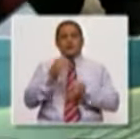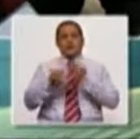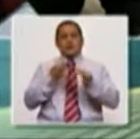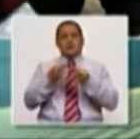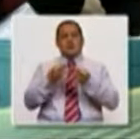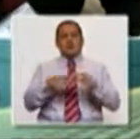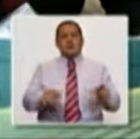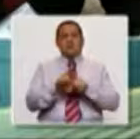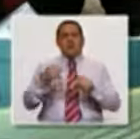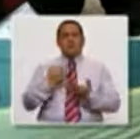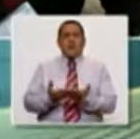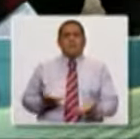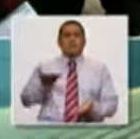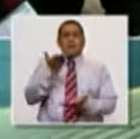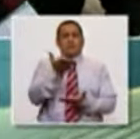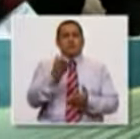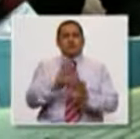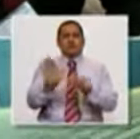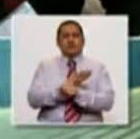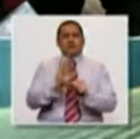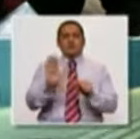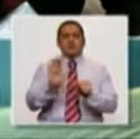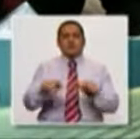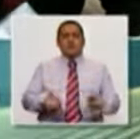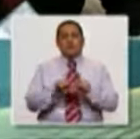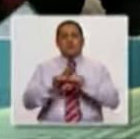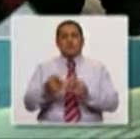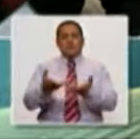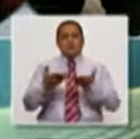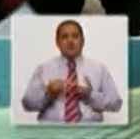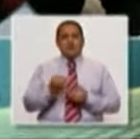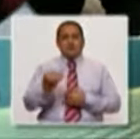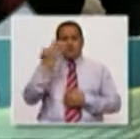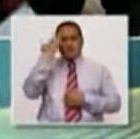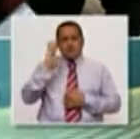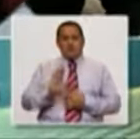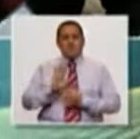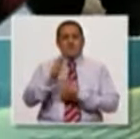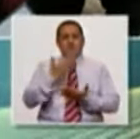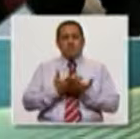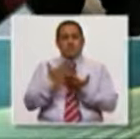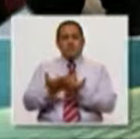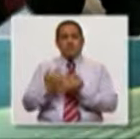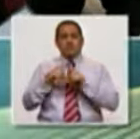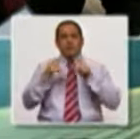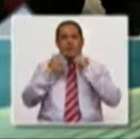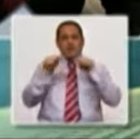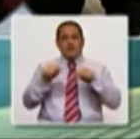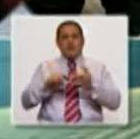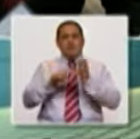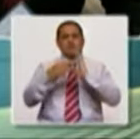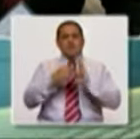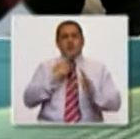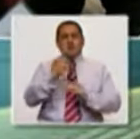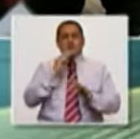a decir es apelo, ¿no? Claro, y suficiente. Y claro, le da unos días y igual tiene que presentar unos argumentos, pero aquí de lo que se trata